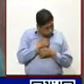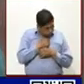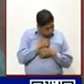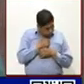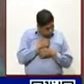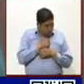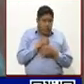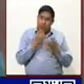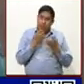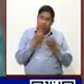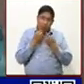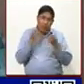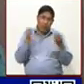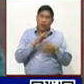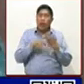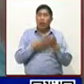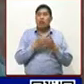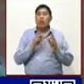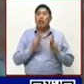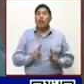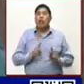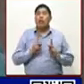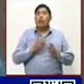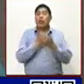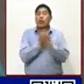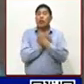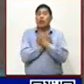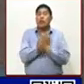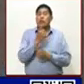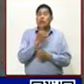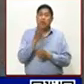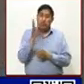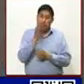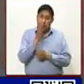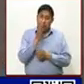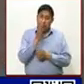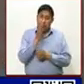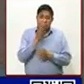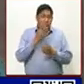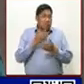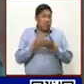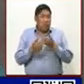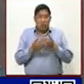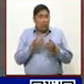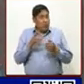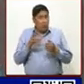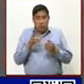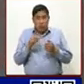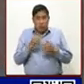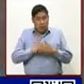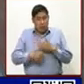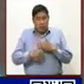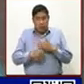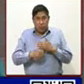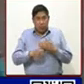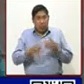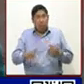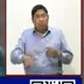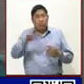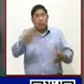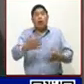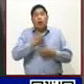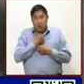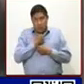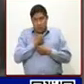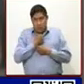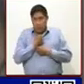realmente queremos transmitir a todas las personas. El amor de una madre. Que por más de que no lo sea biológicamente, se ha